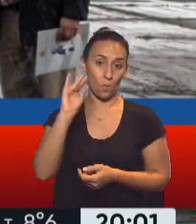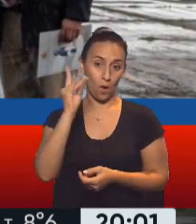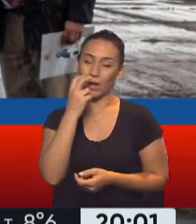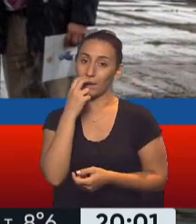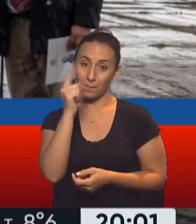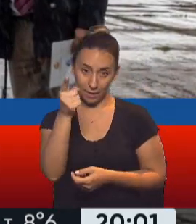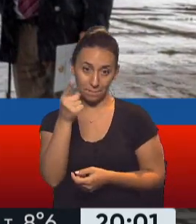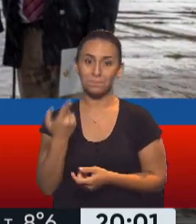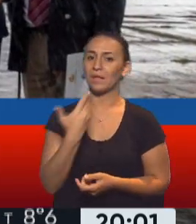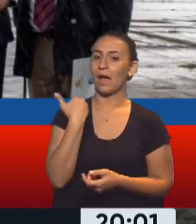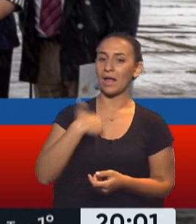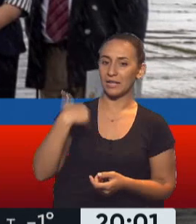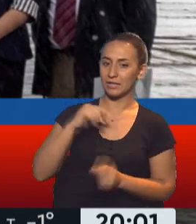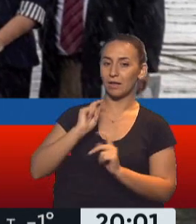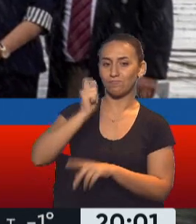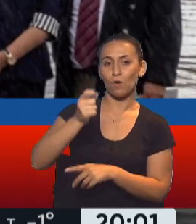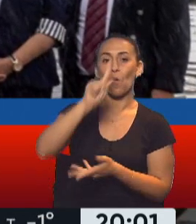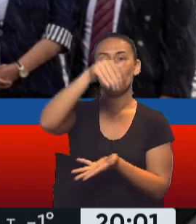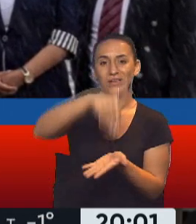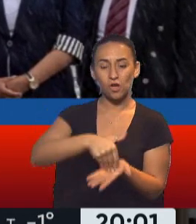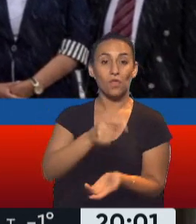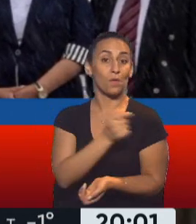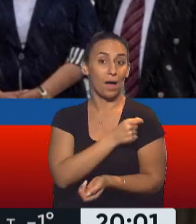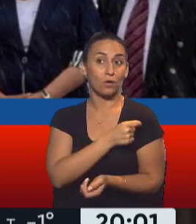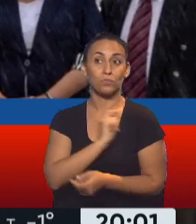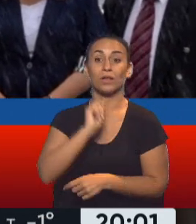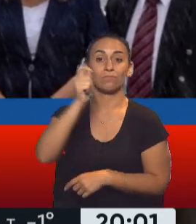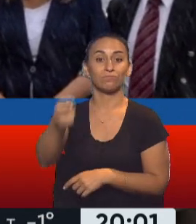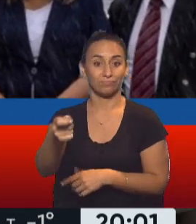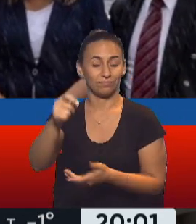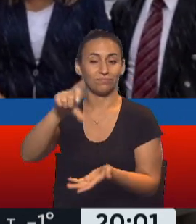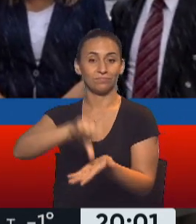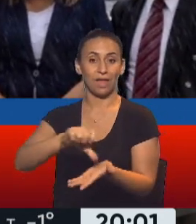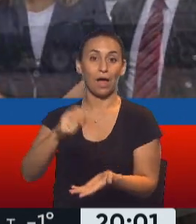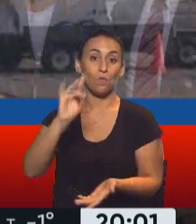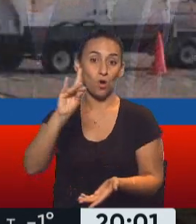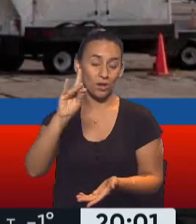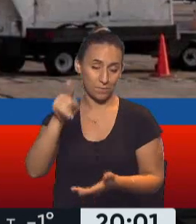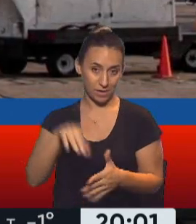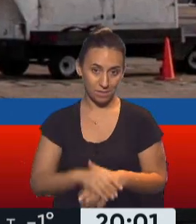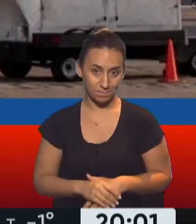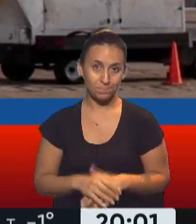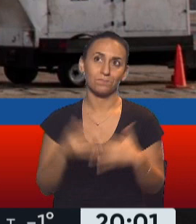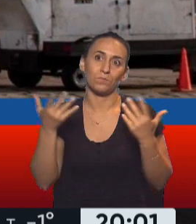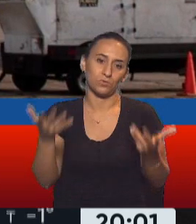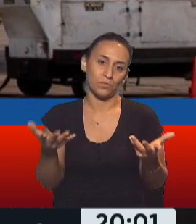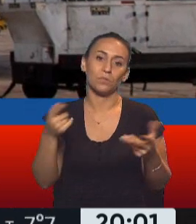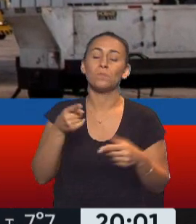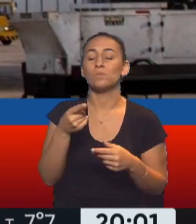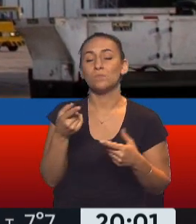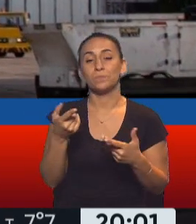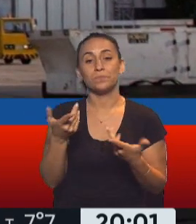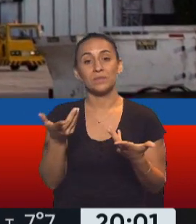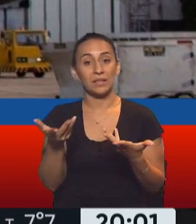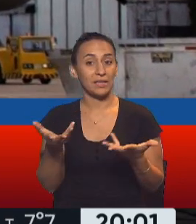dona 1 millón de vacunas a dicho Estado. Esto en marco obvio de la necesidad